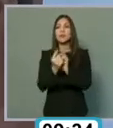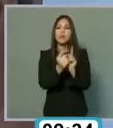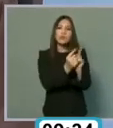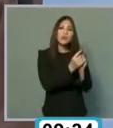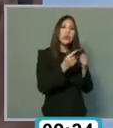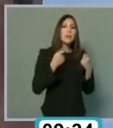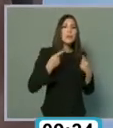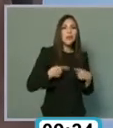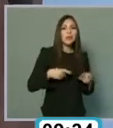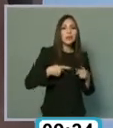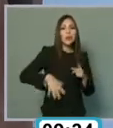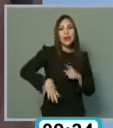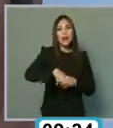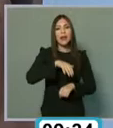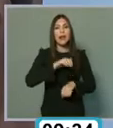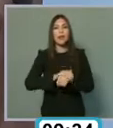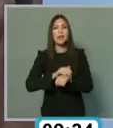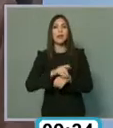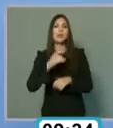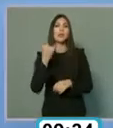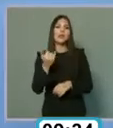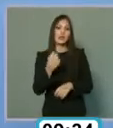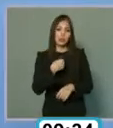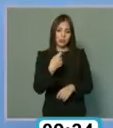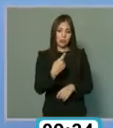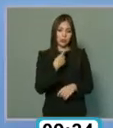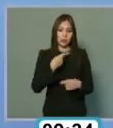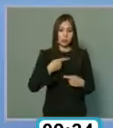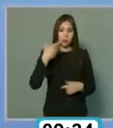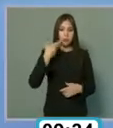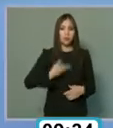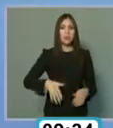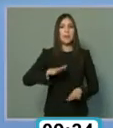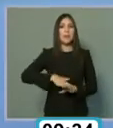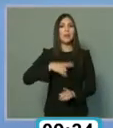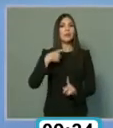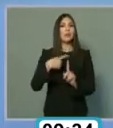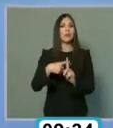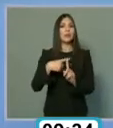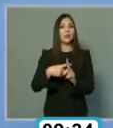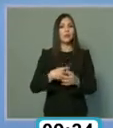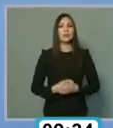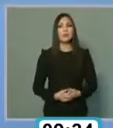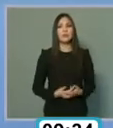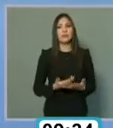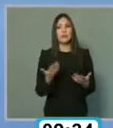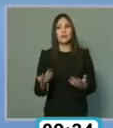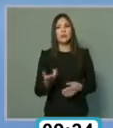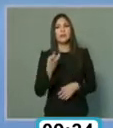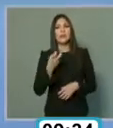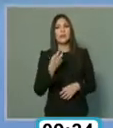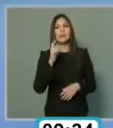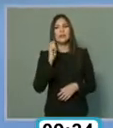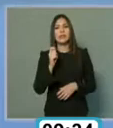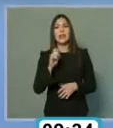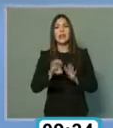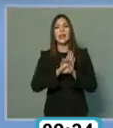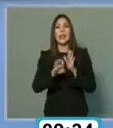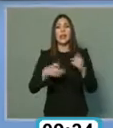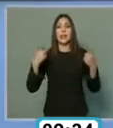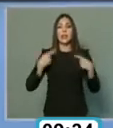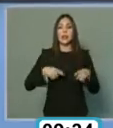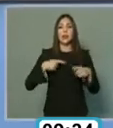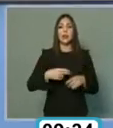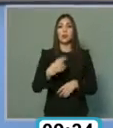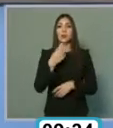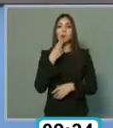más positivo. Ahora, ¿qué tiene que ver esto directamente con el consumo o no consumo de drogas y